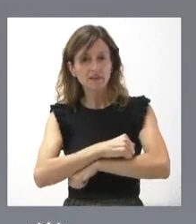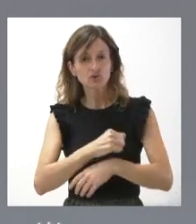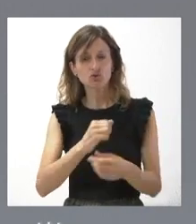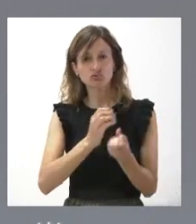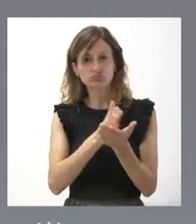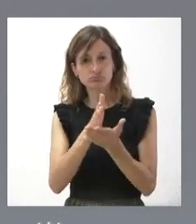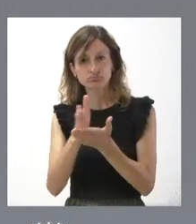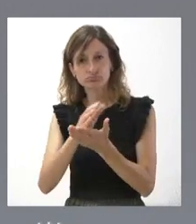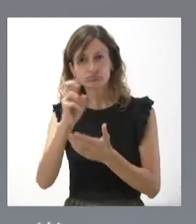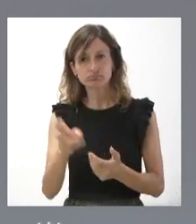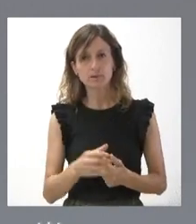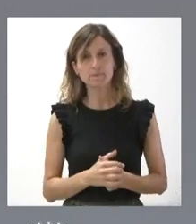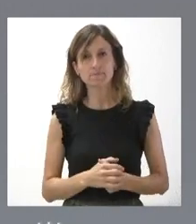monasterios,